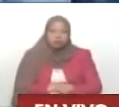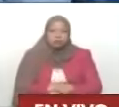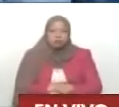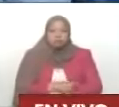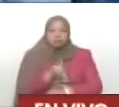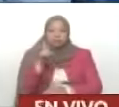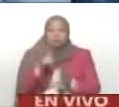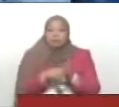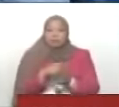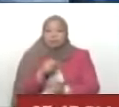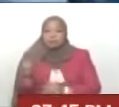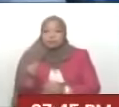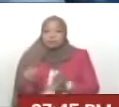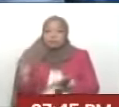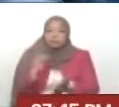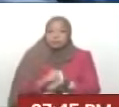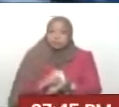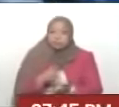veces.